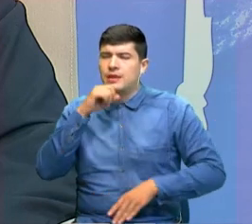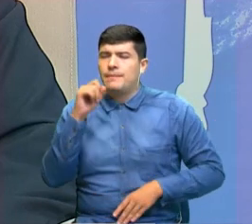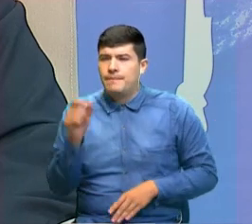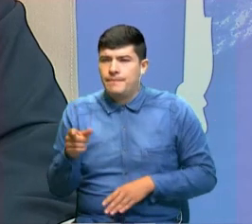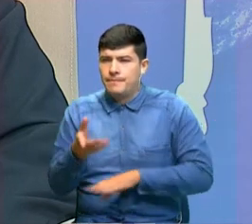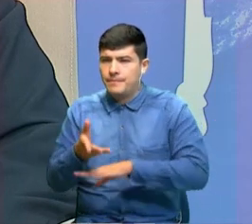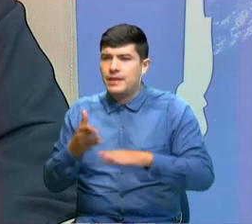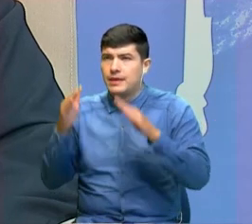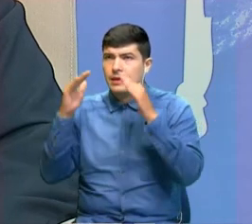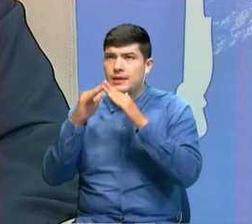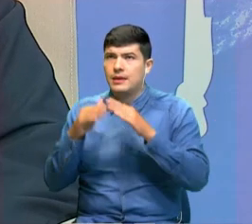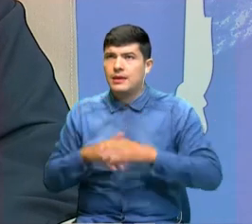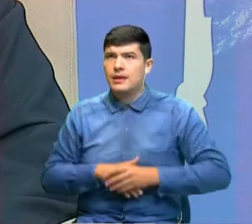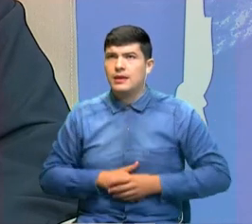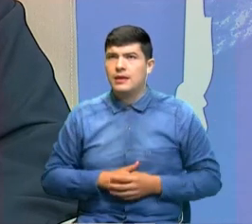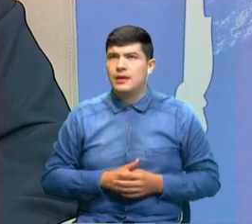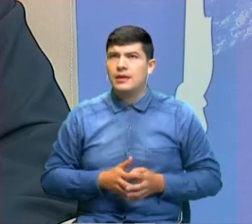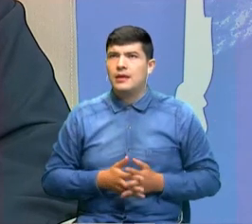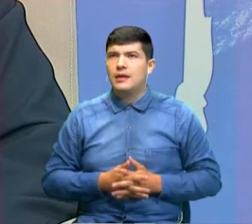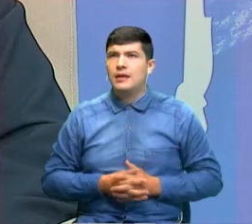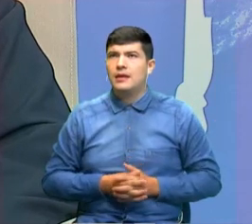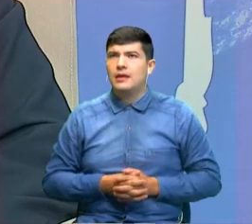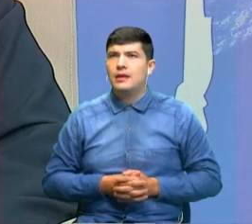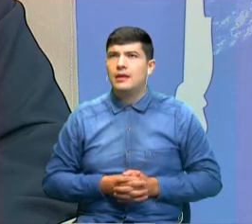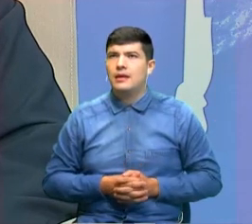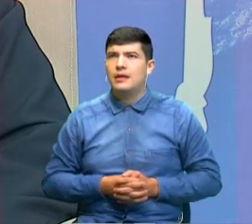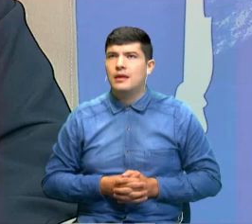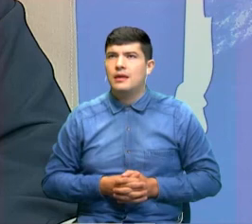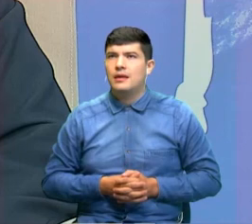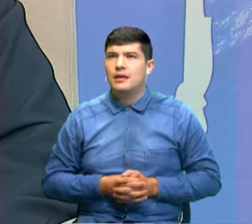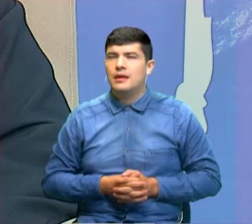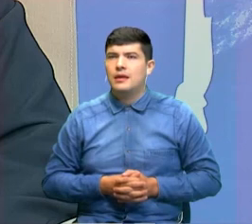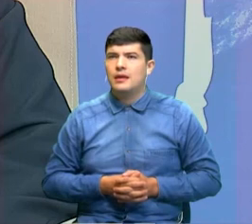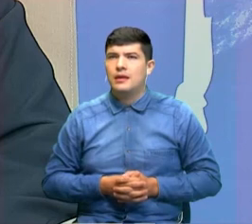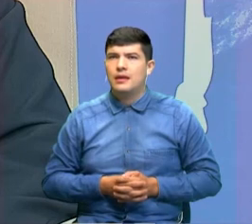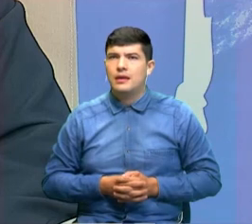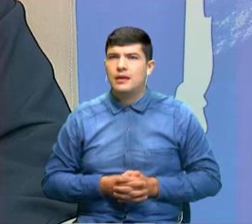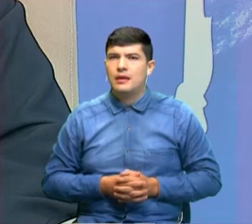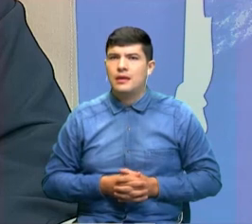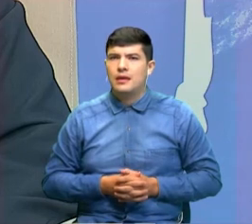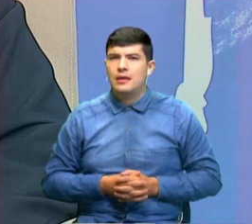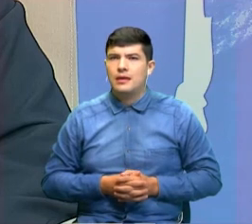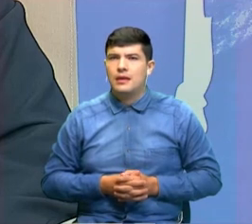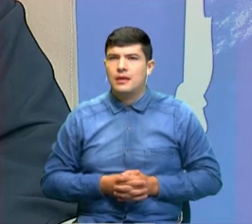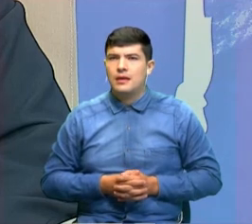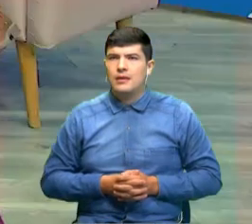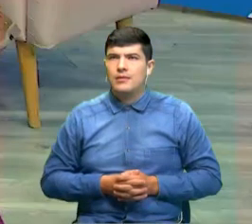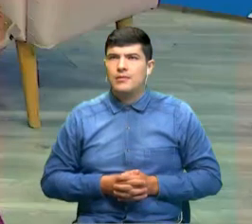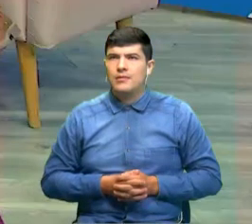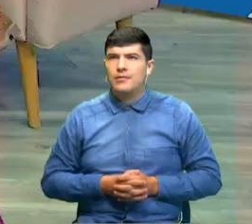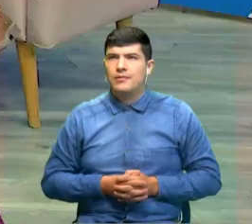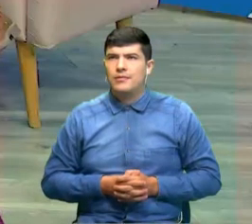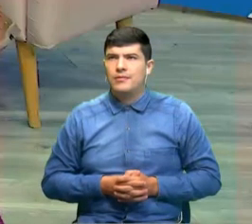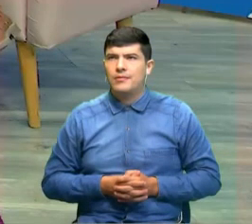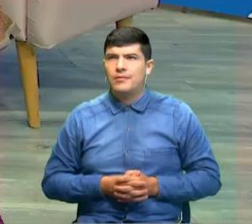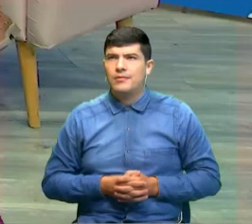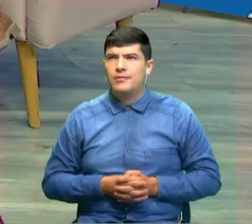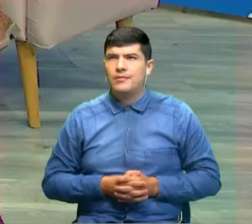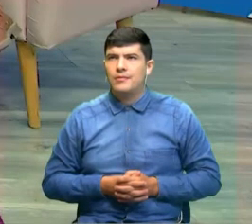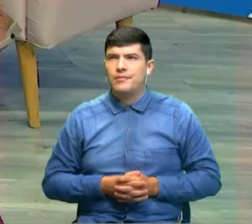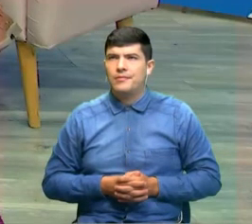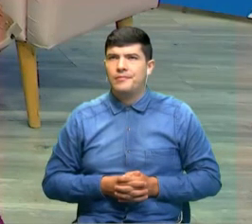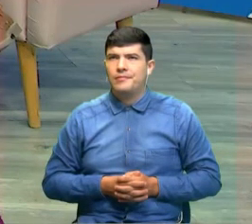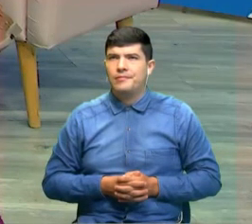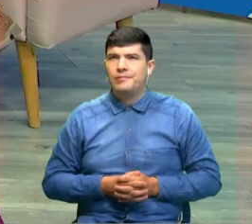vivienda. Doña Ligia, permítame, no le entendí desde el principio. ¿Cuál es su pregunta? Sí, para pasarlo al banco. Doña Ligia,